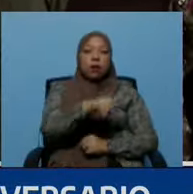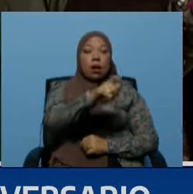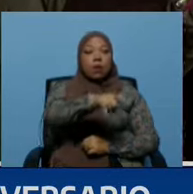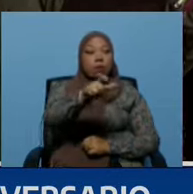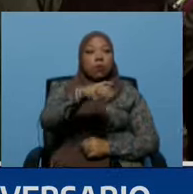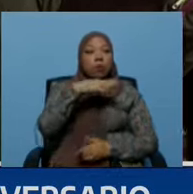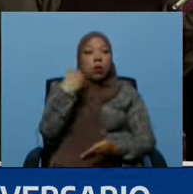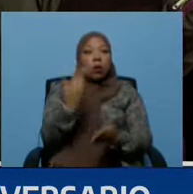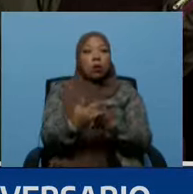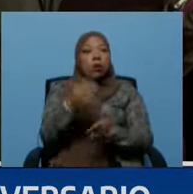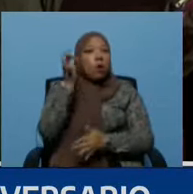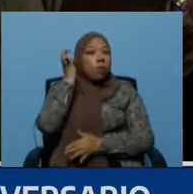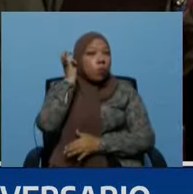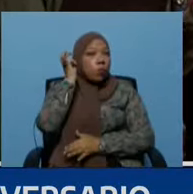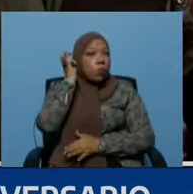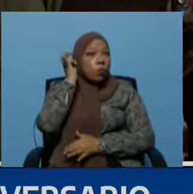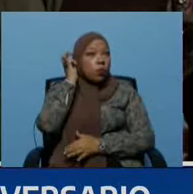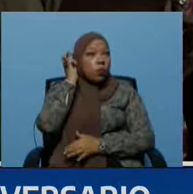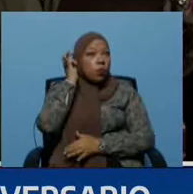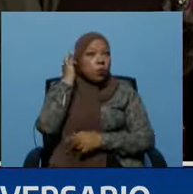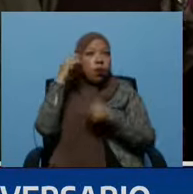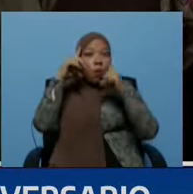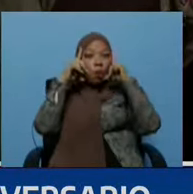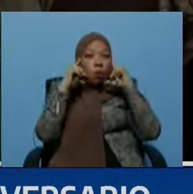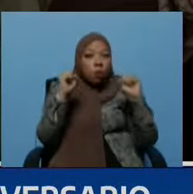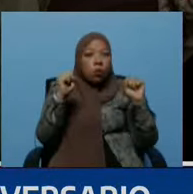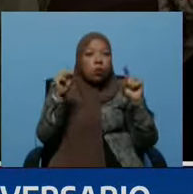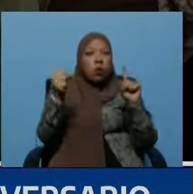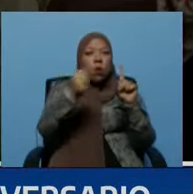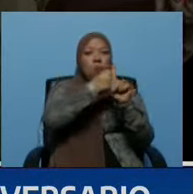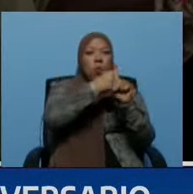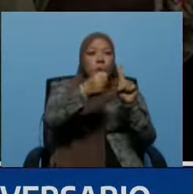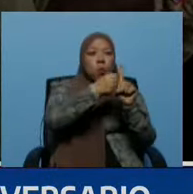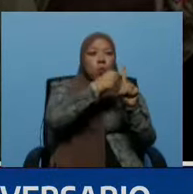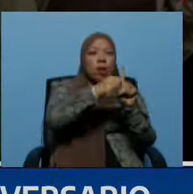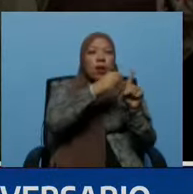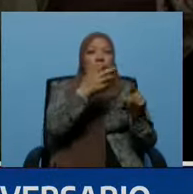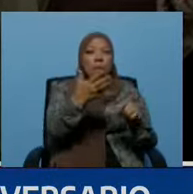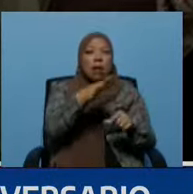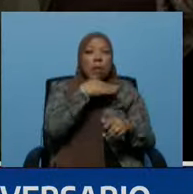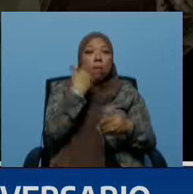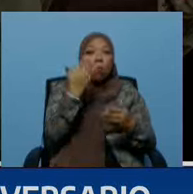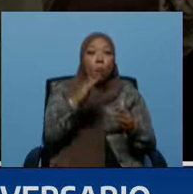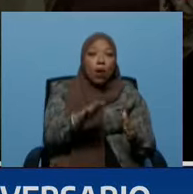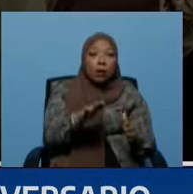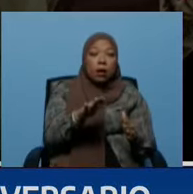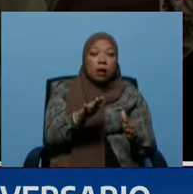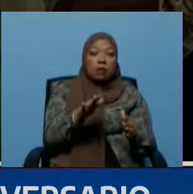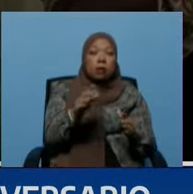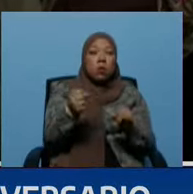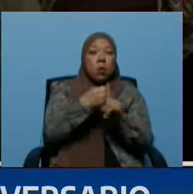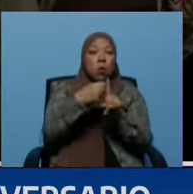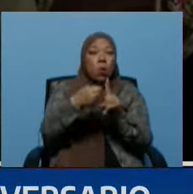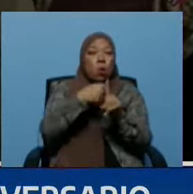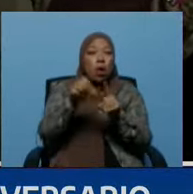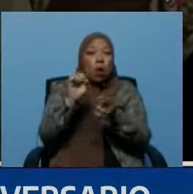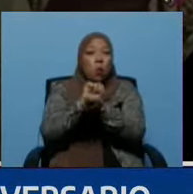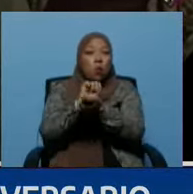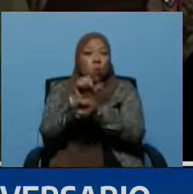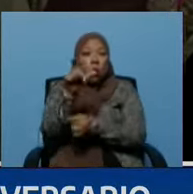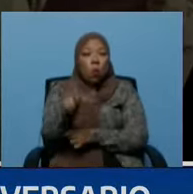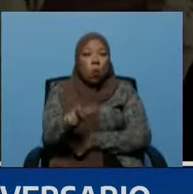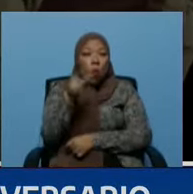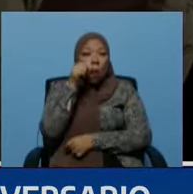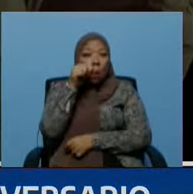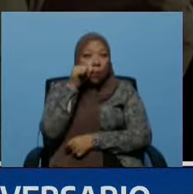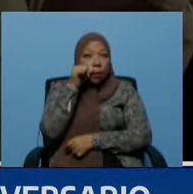Cómo capturan a una muchacha profesional y la golpean casi hasta matarla. Cómo capturan a un